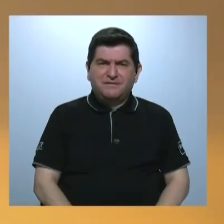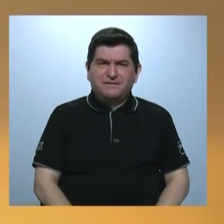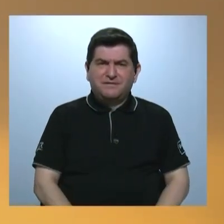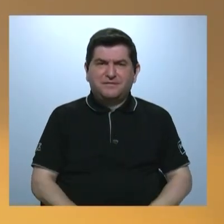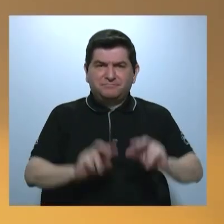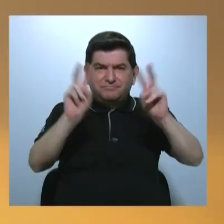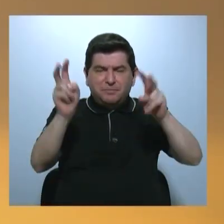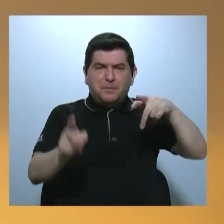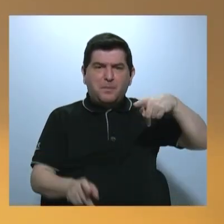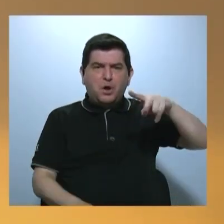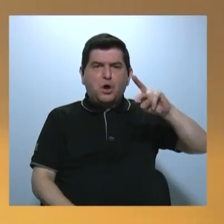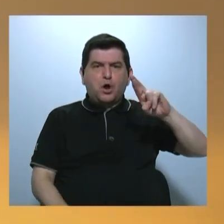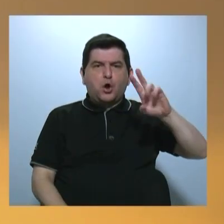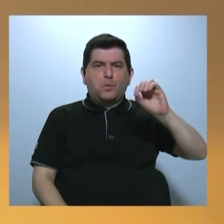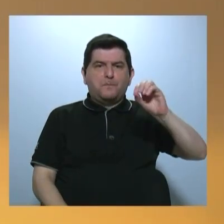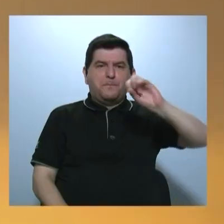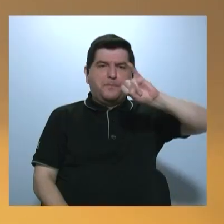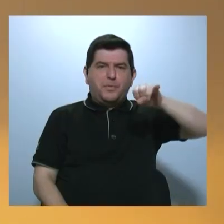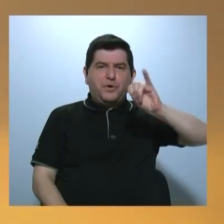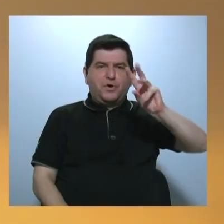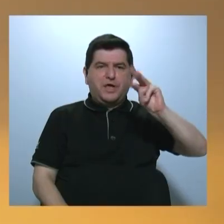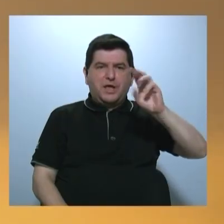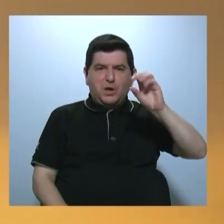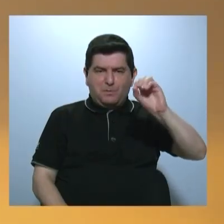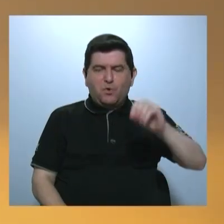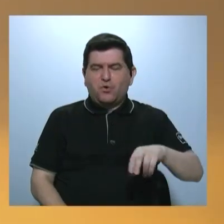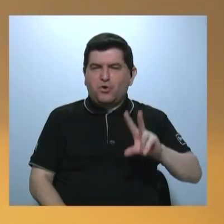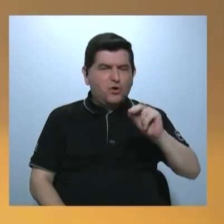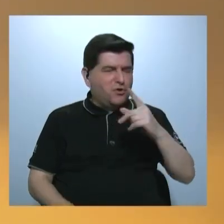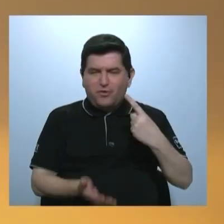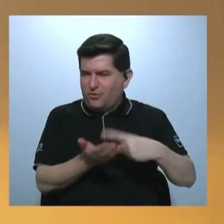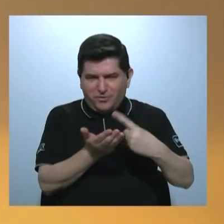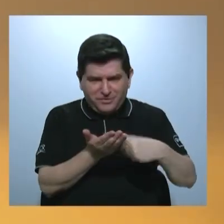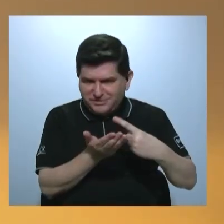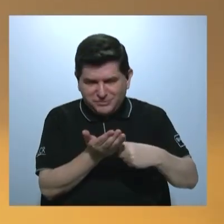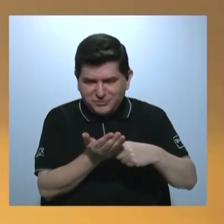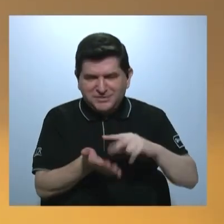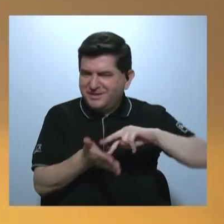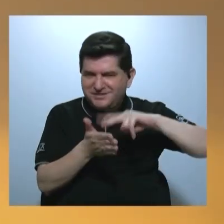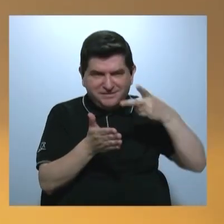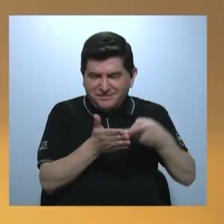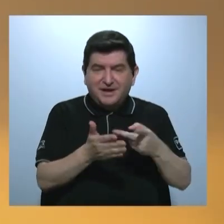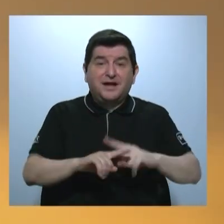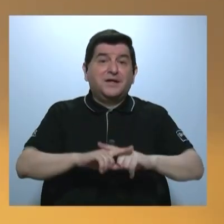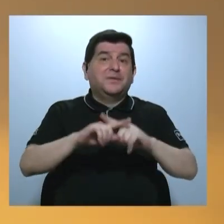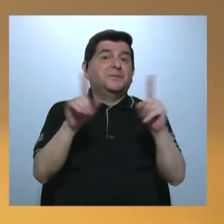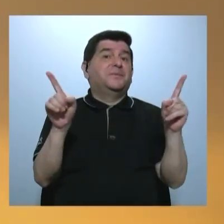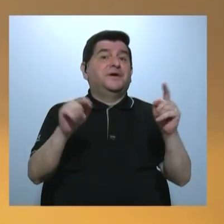el prójimo, y no me voy a meter en ese tema, sí. Pero